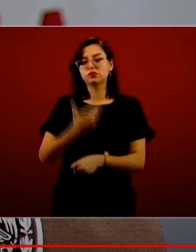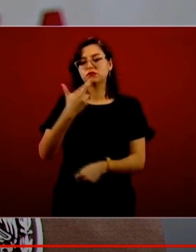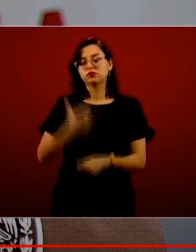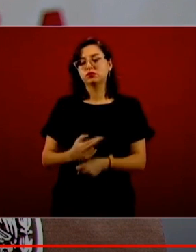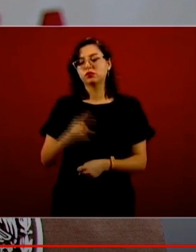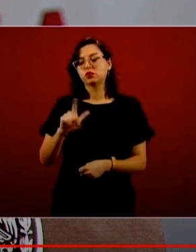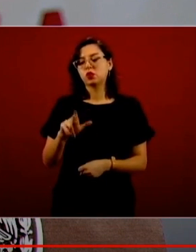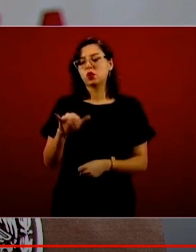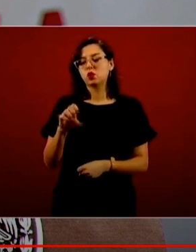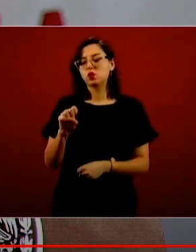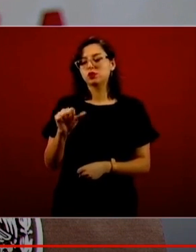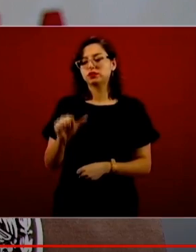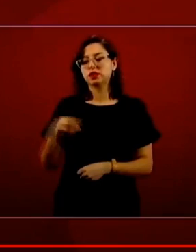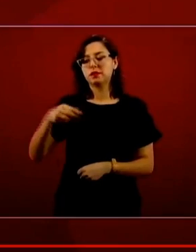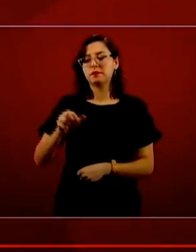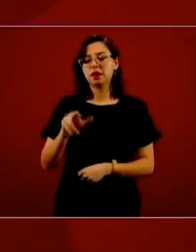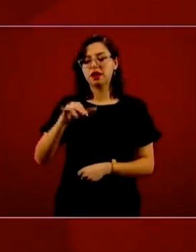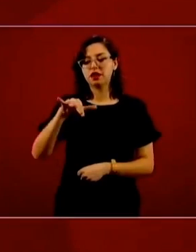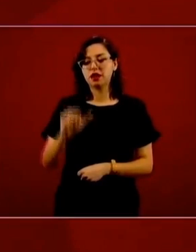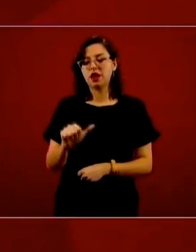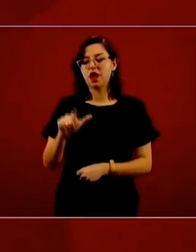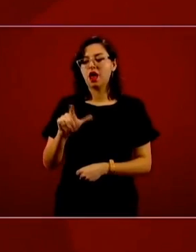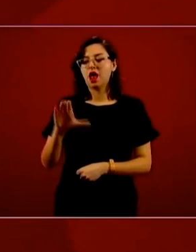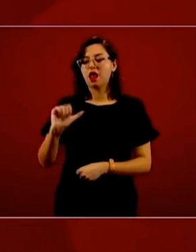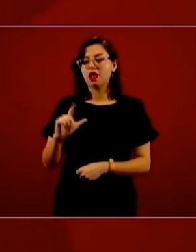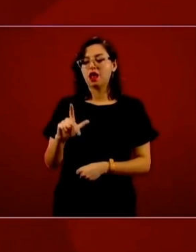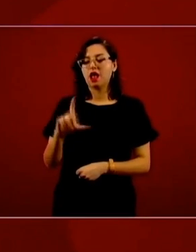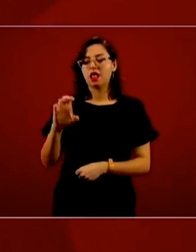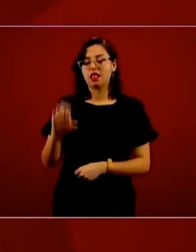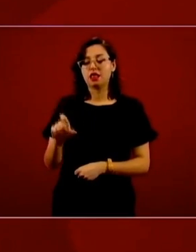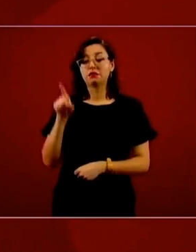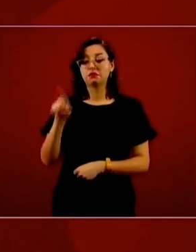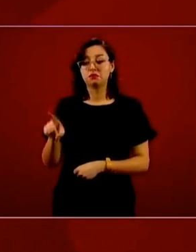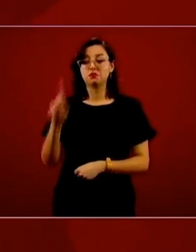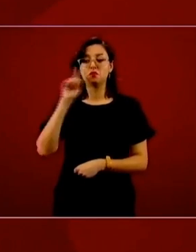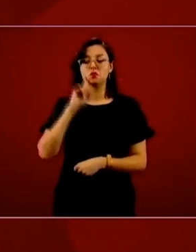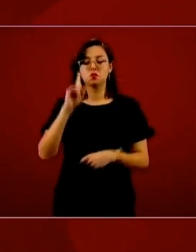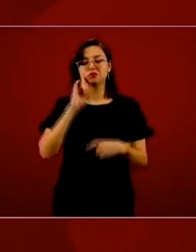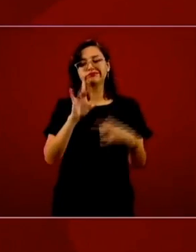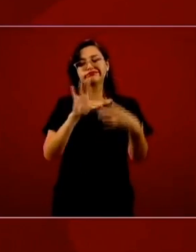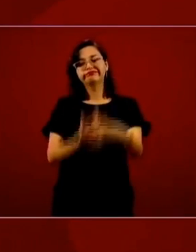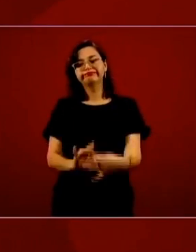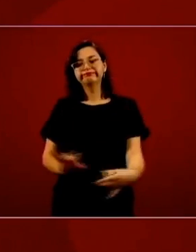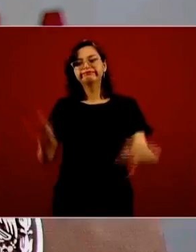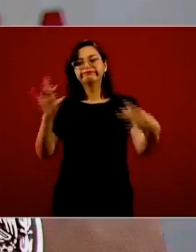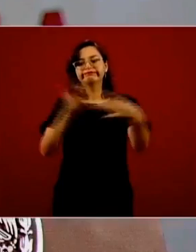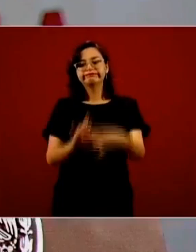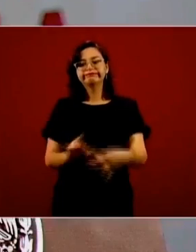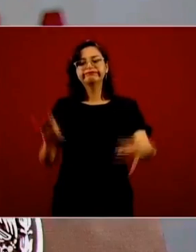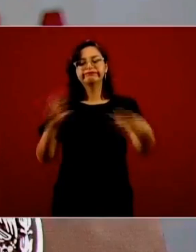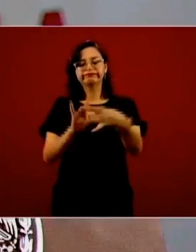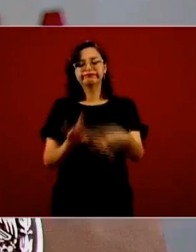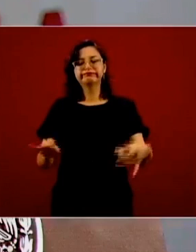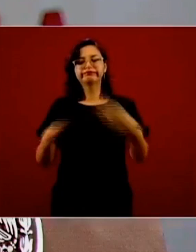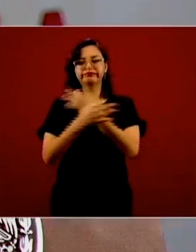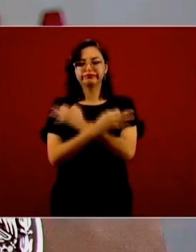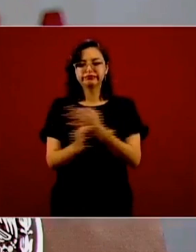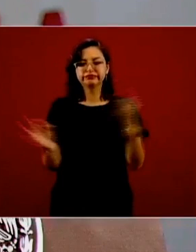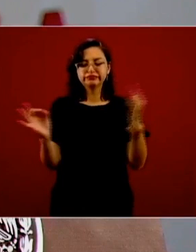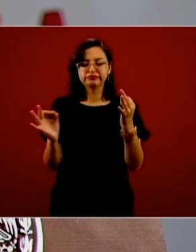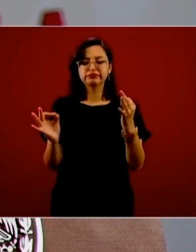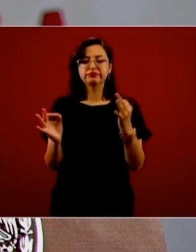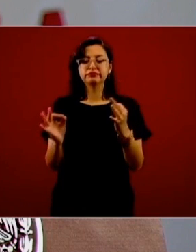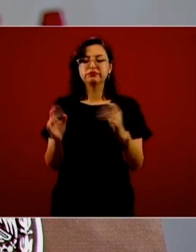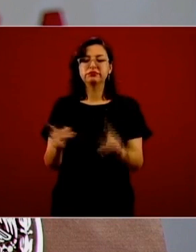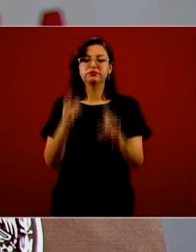en los gobiernos anteriores, sin embargo, hay que aclarar que en estos tres últimos sexenios estuvo presente Andrés Manuel López